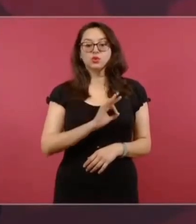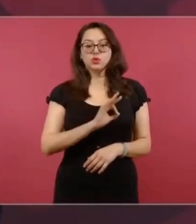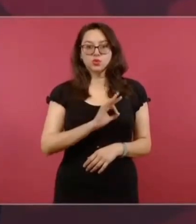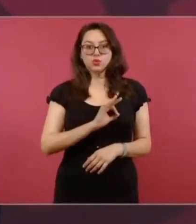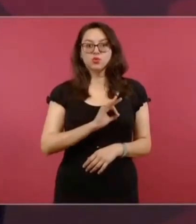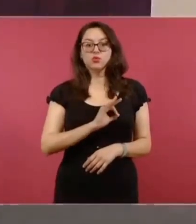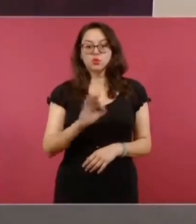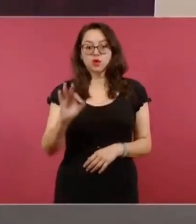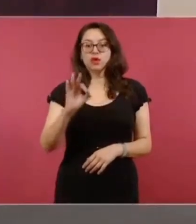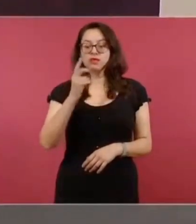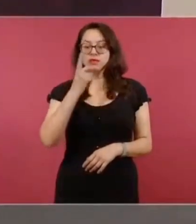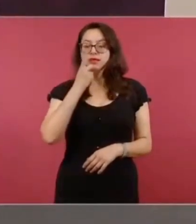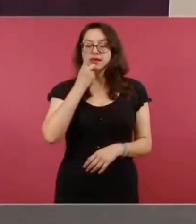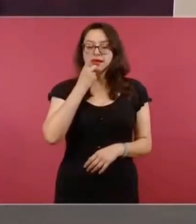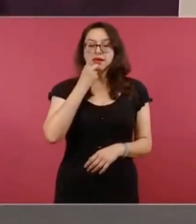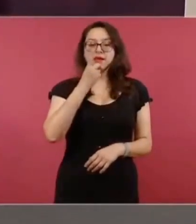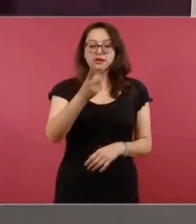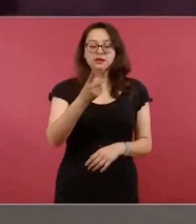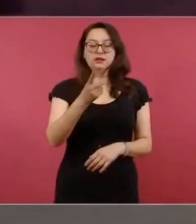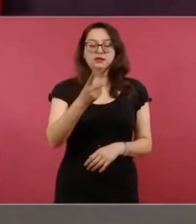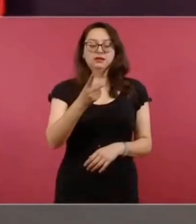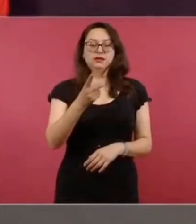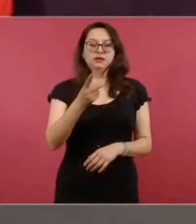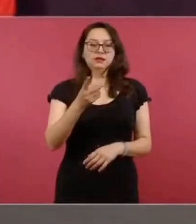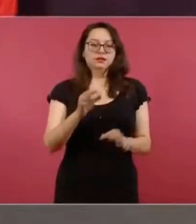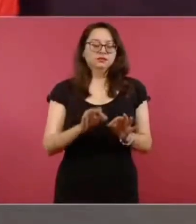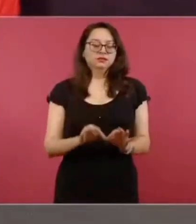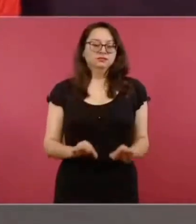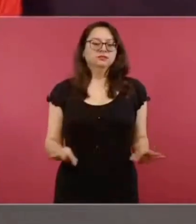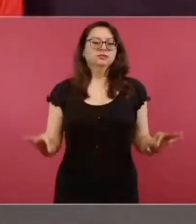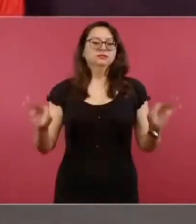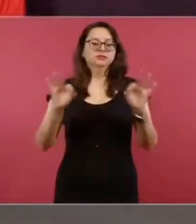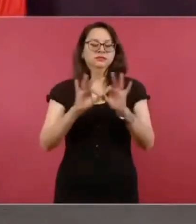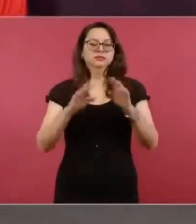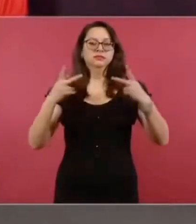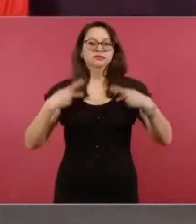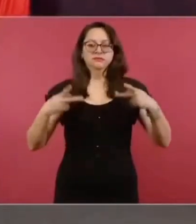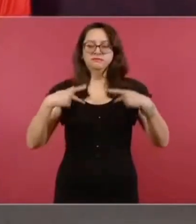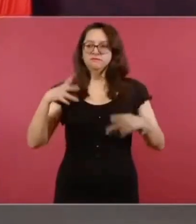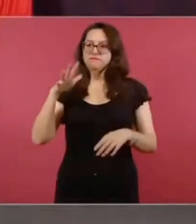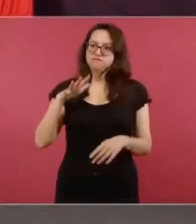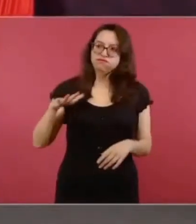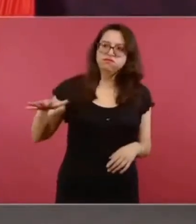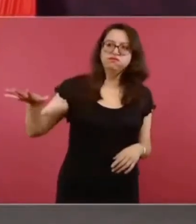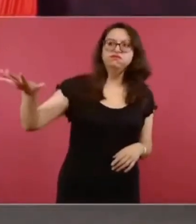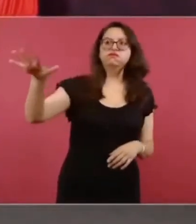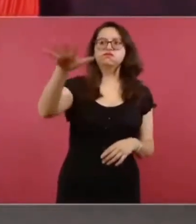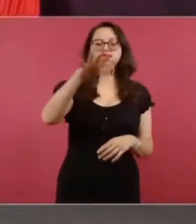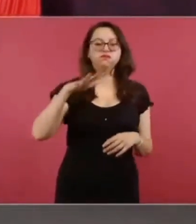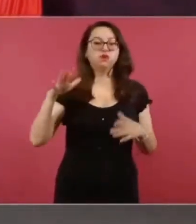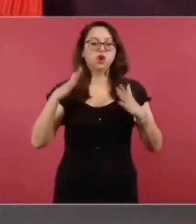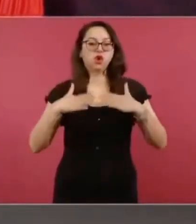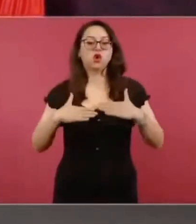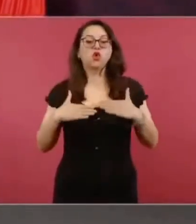debemos confiar mucho en la gente.